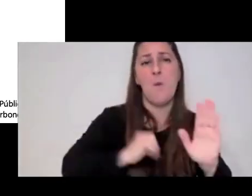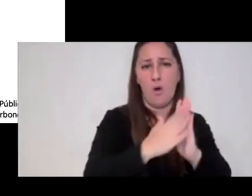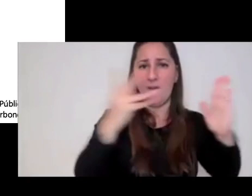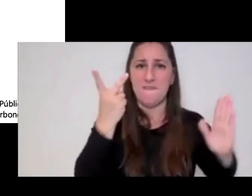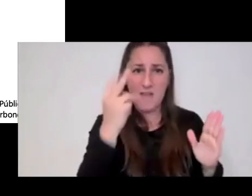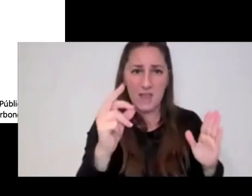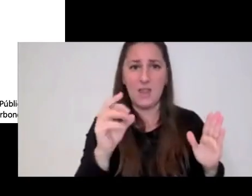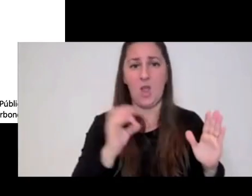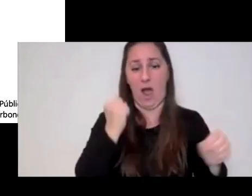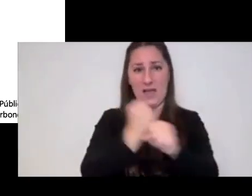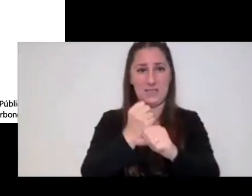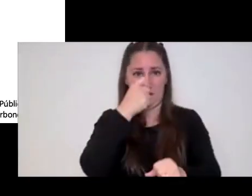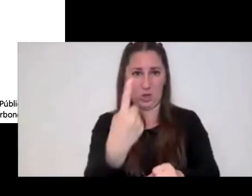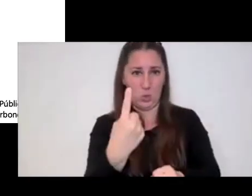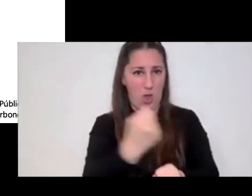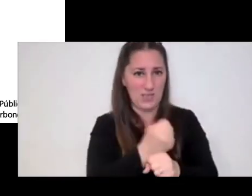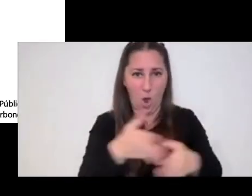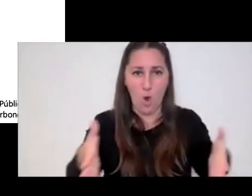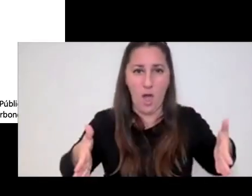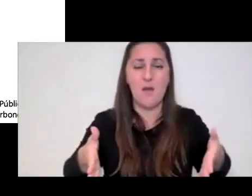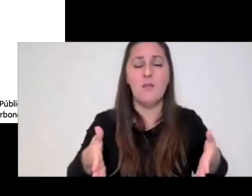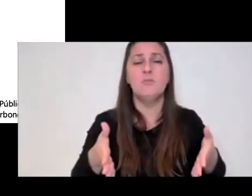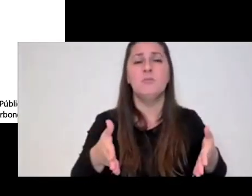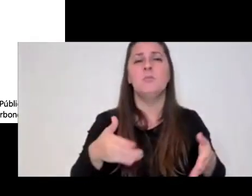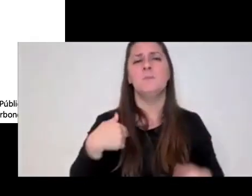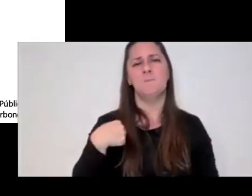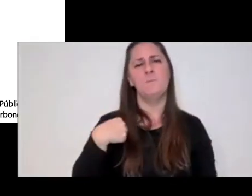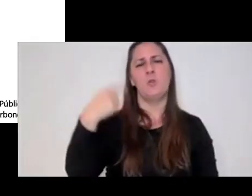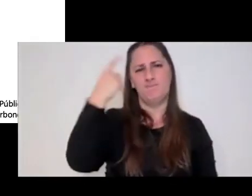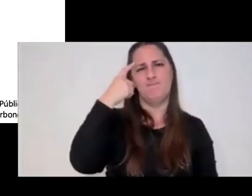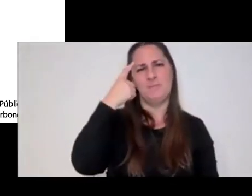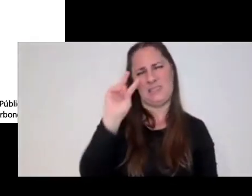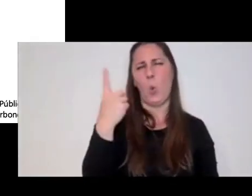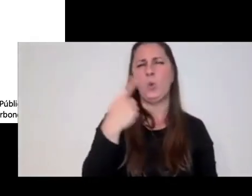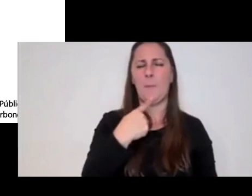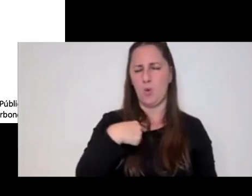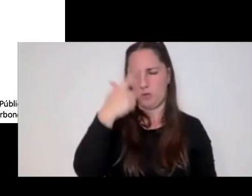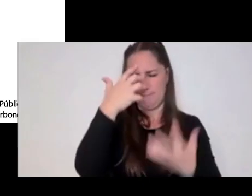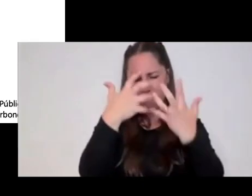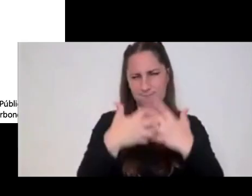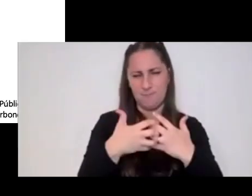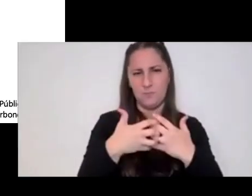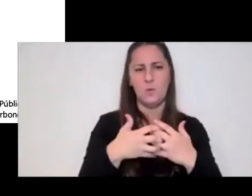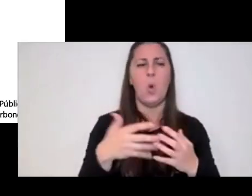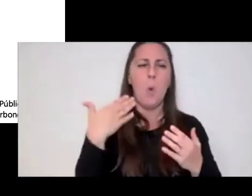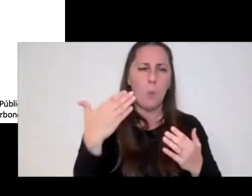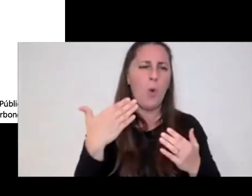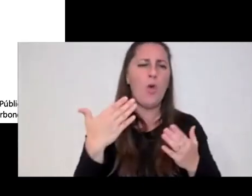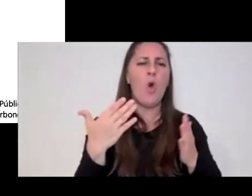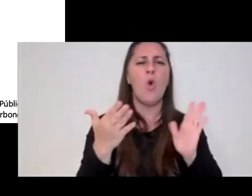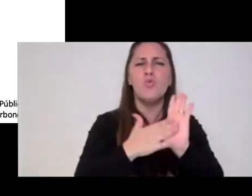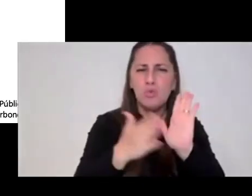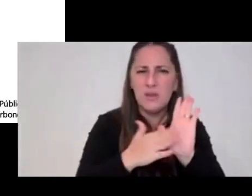año 2021? Y es por eso que yo me hago la segunda pregunta. ¿Puedo entender justificados y